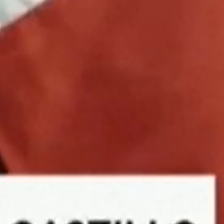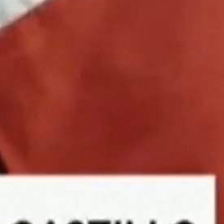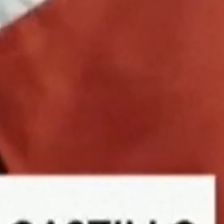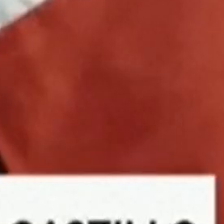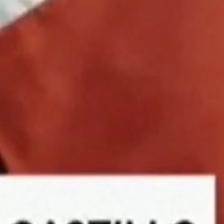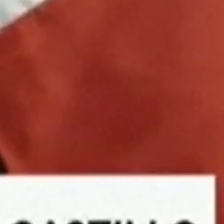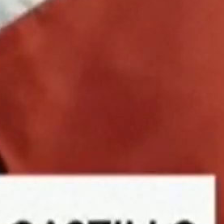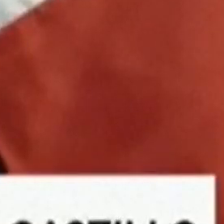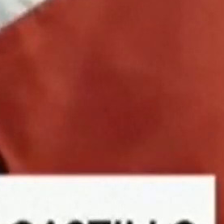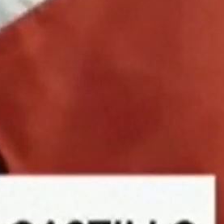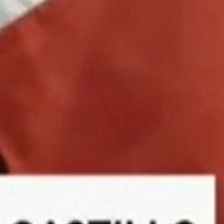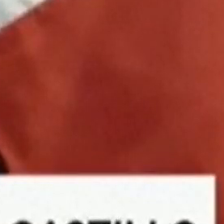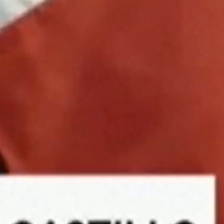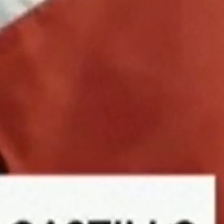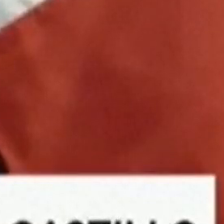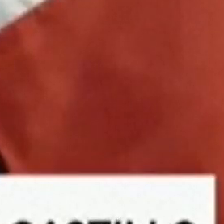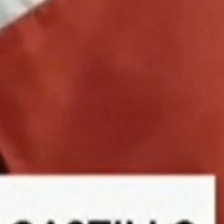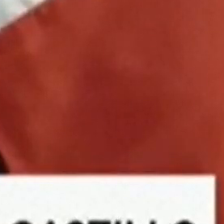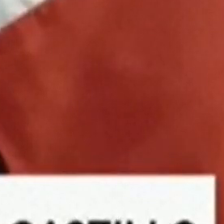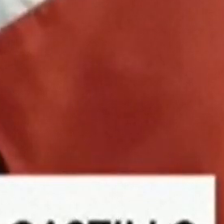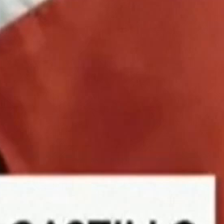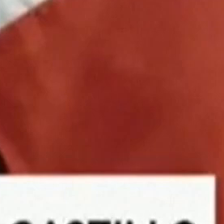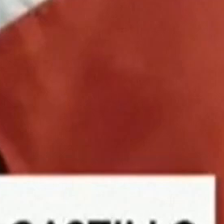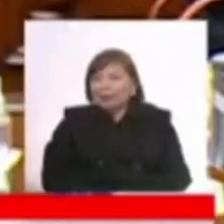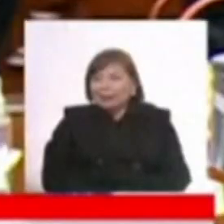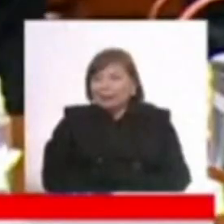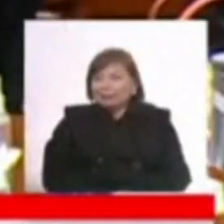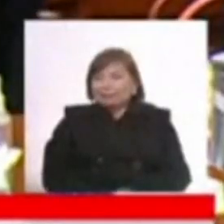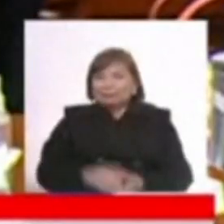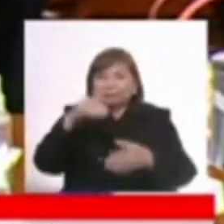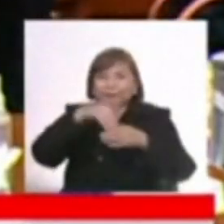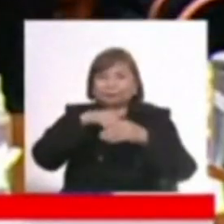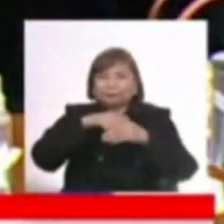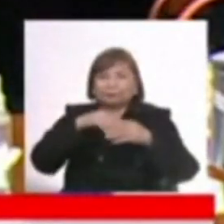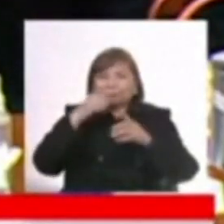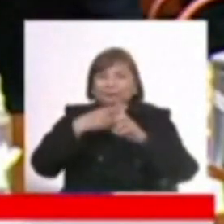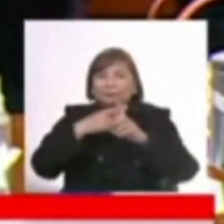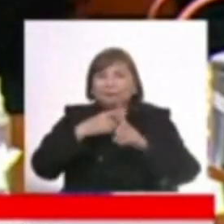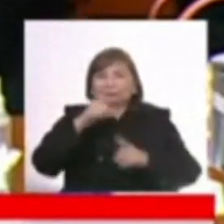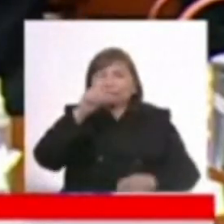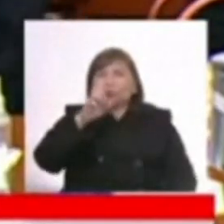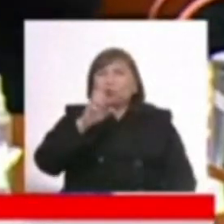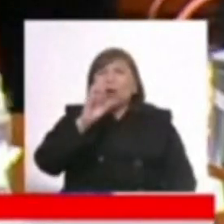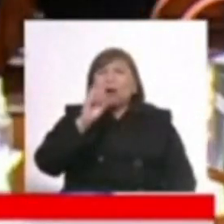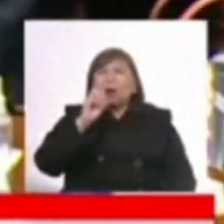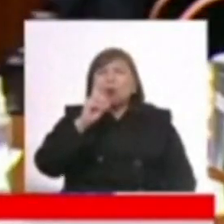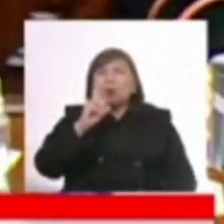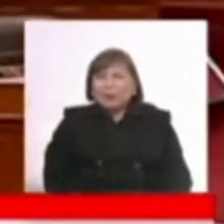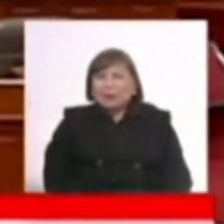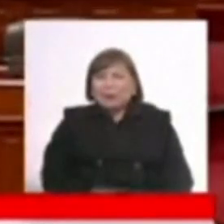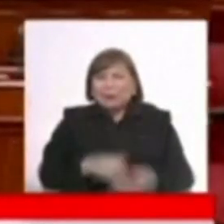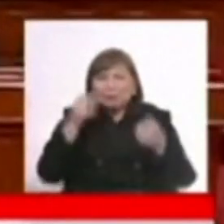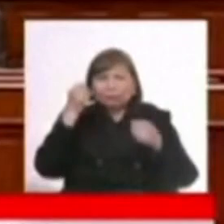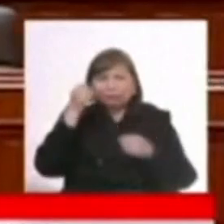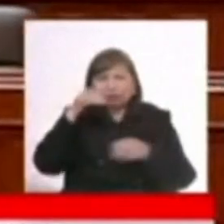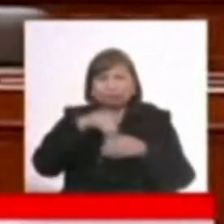Pero Castillo fue detenido poco después de ser destituido por los legisladores cuando trató de disolver el Congreso antes de una